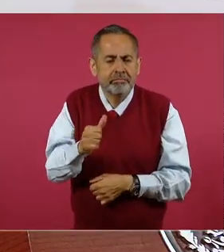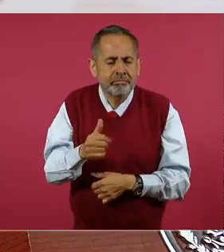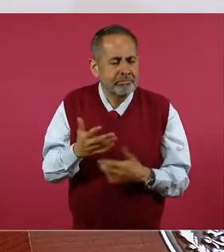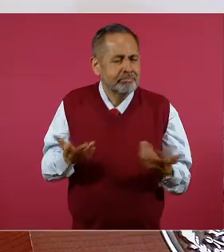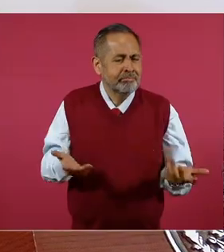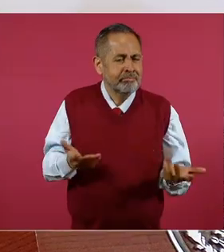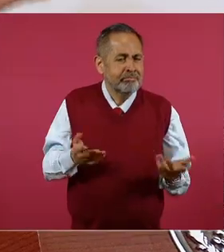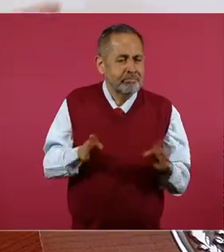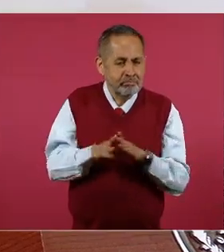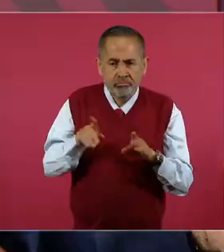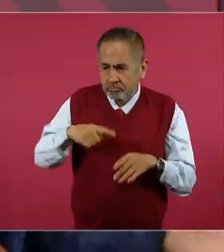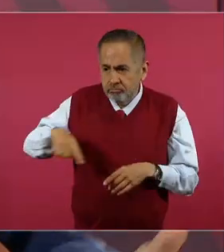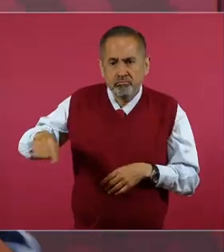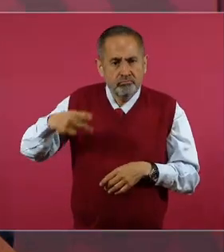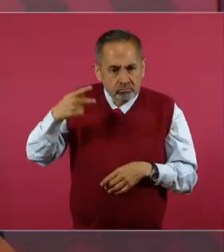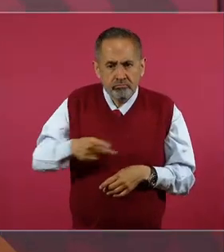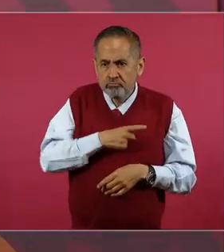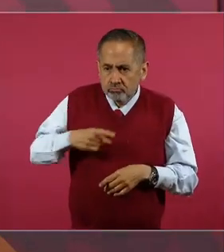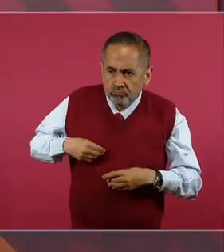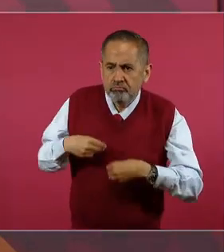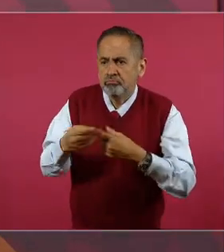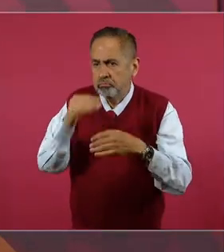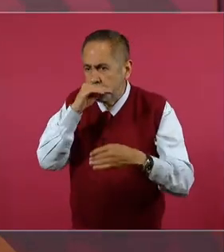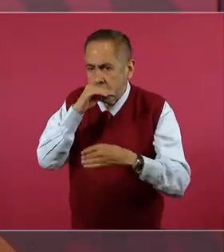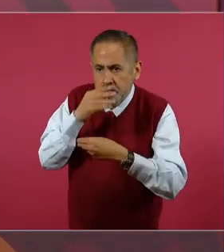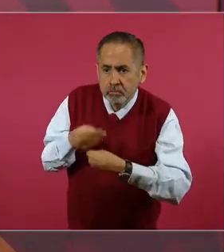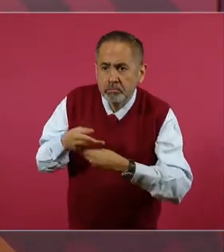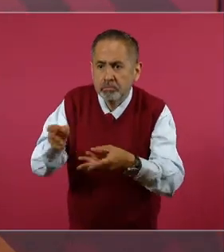al gobierno que tiene una función pública.